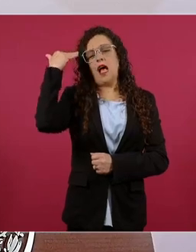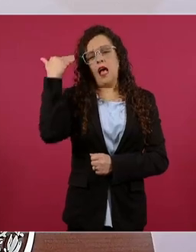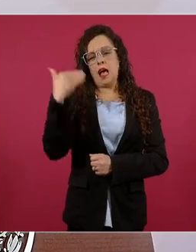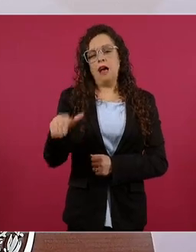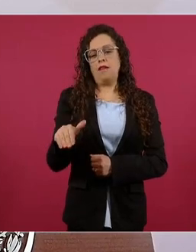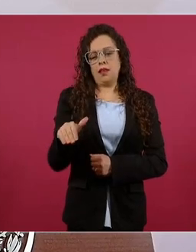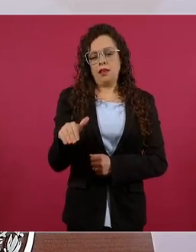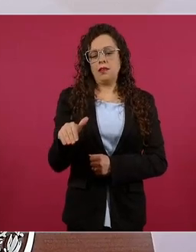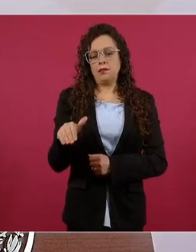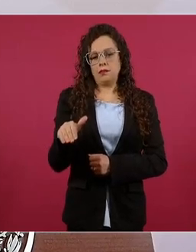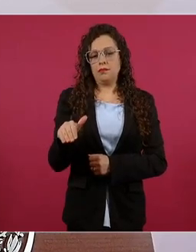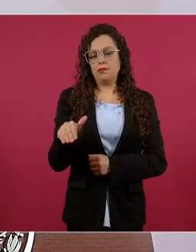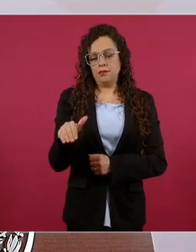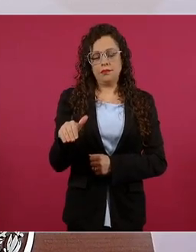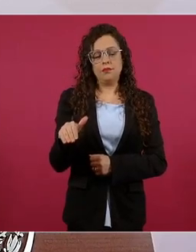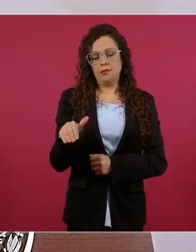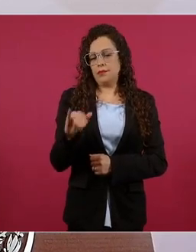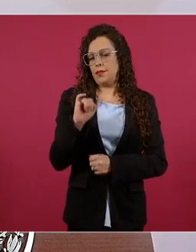ellos saben,